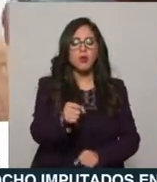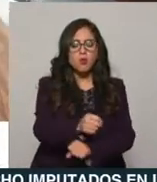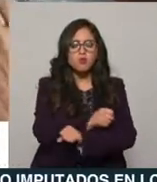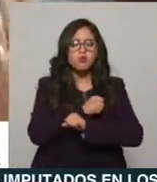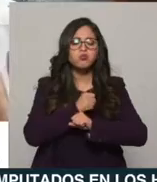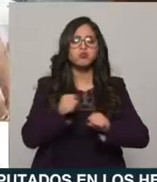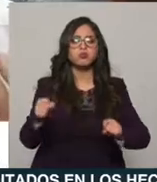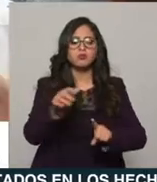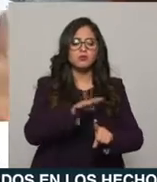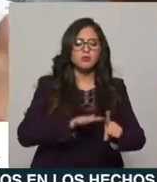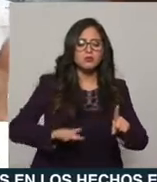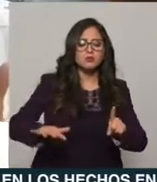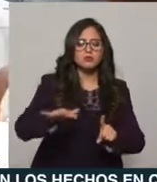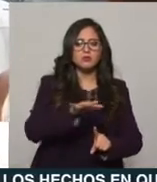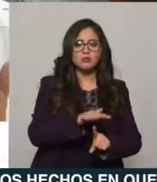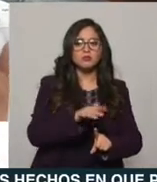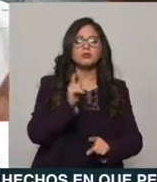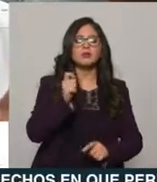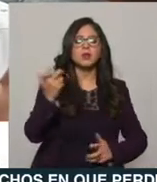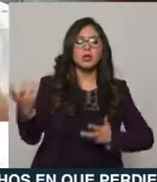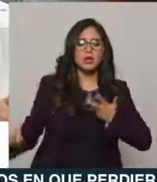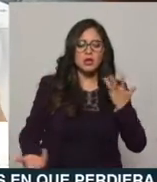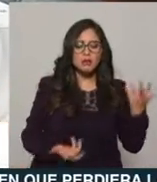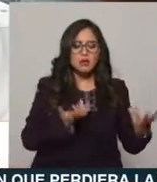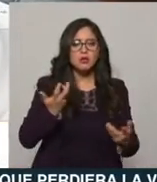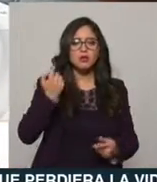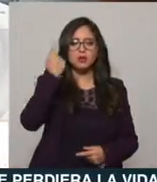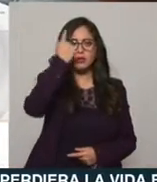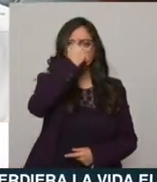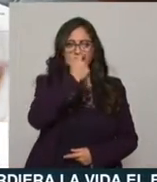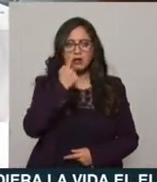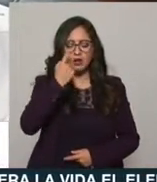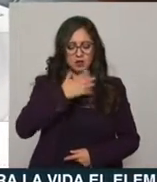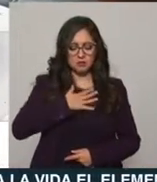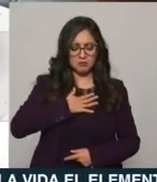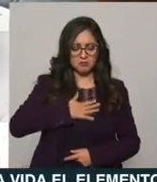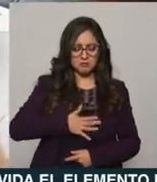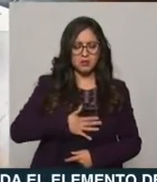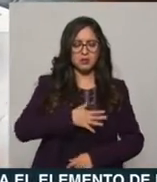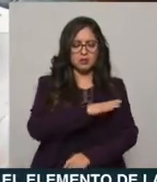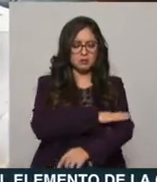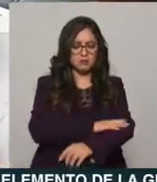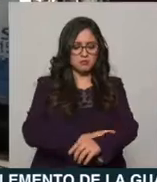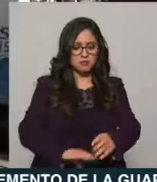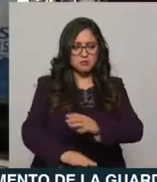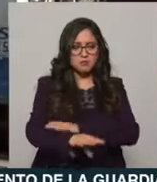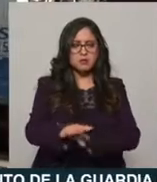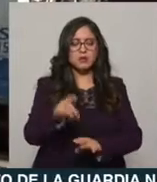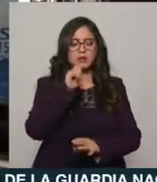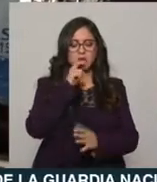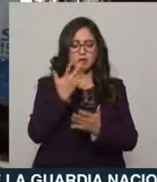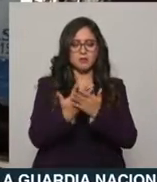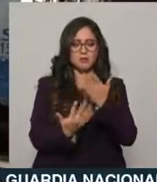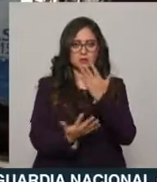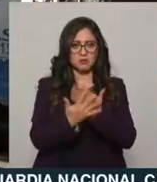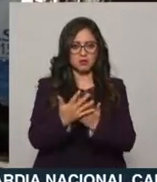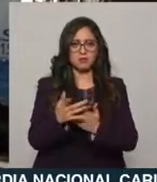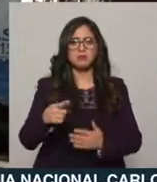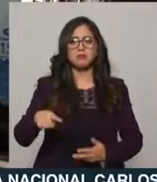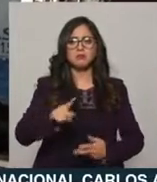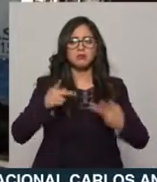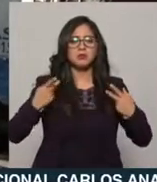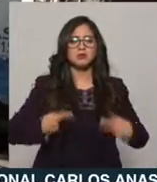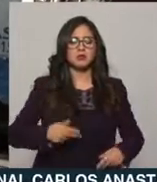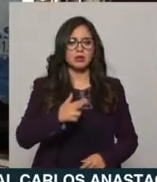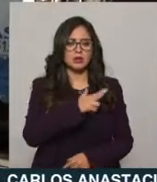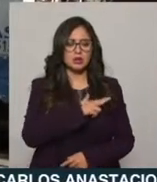que redundan en quemaduras en cara, en pecho, en brazos, en manos. Las personas heridas en